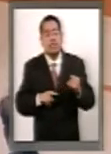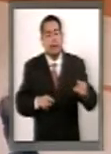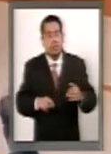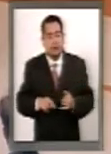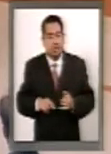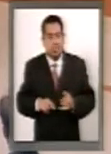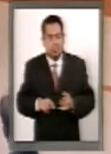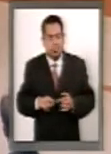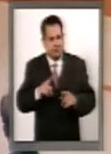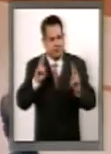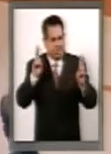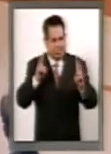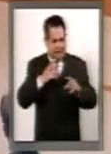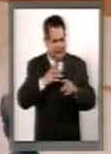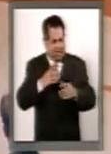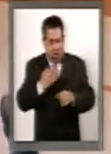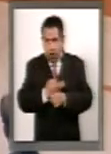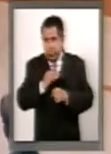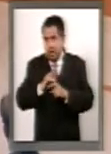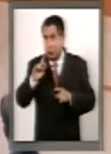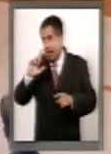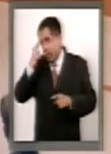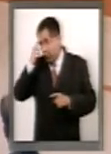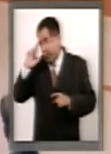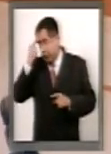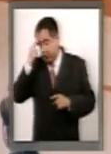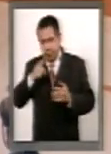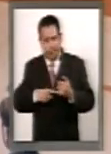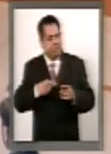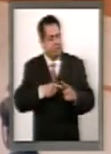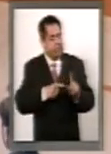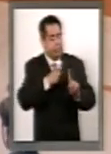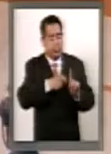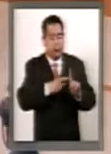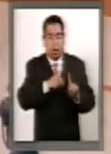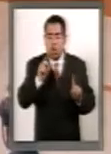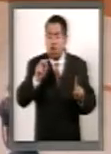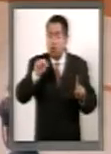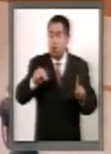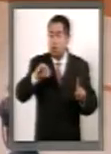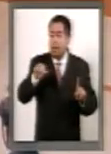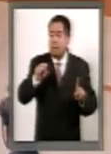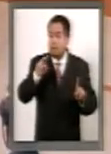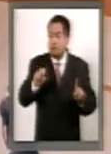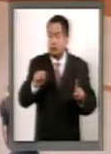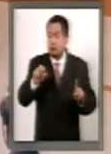Tarde de recuerdos, sin duda esta, de don Jesús Romero Flores,